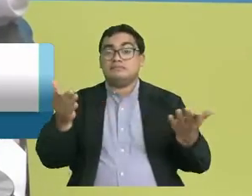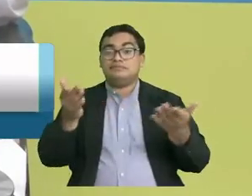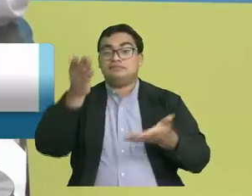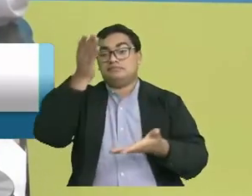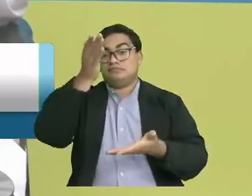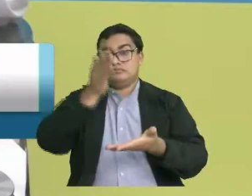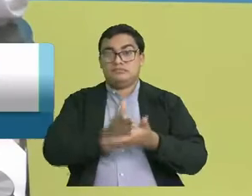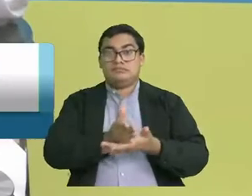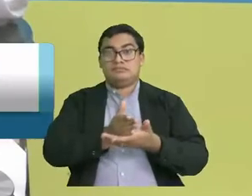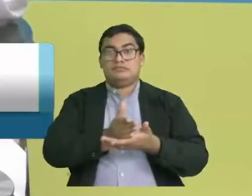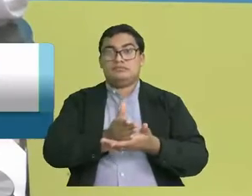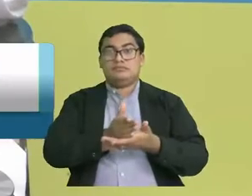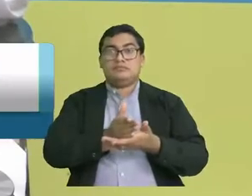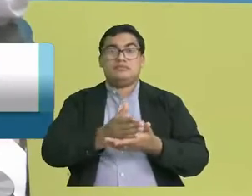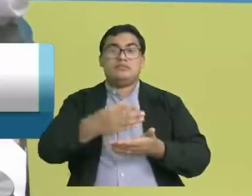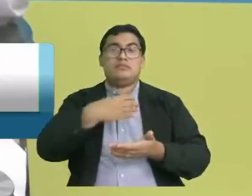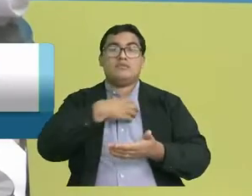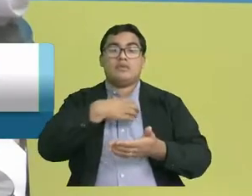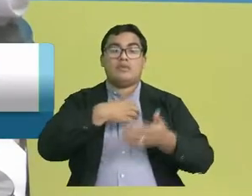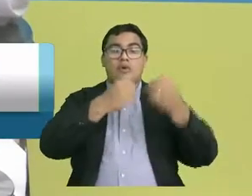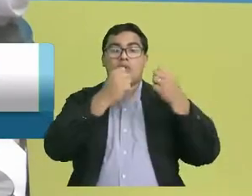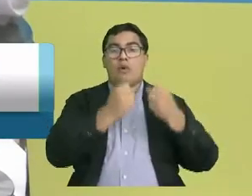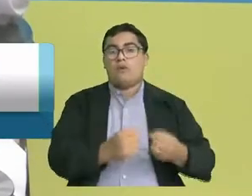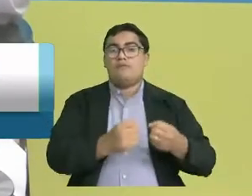determinar la masculinidad.